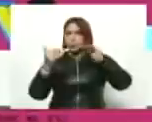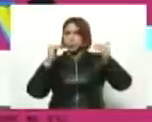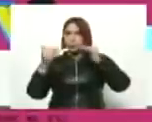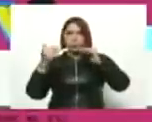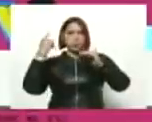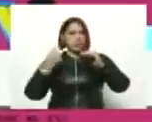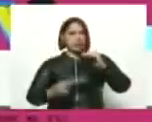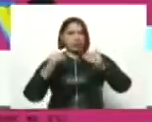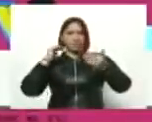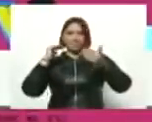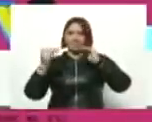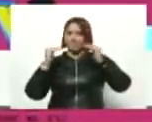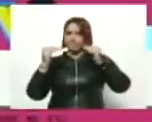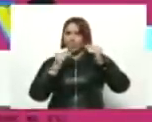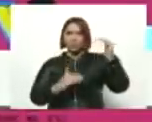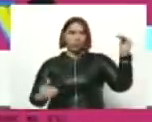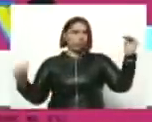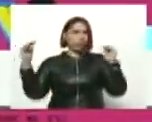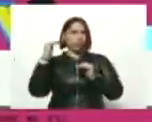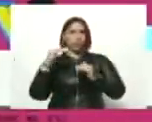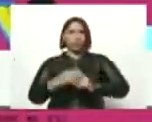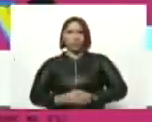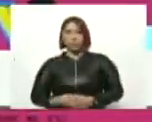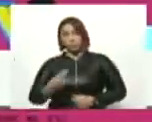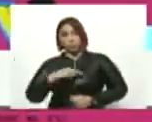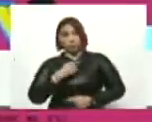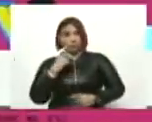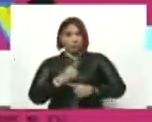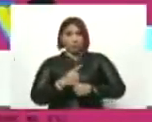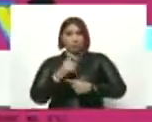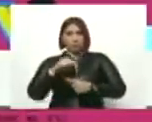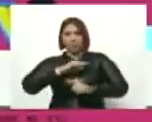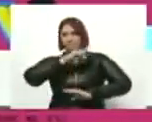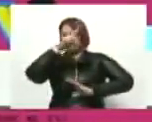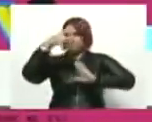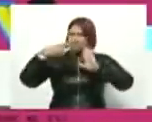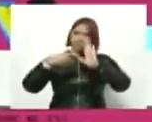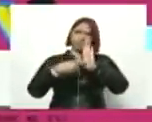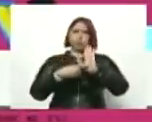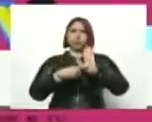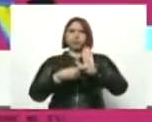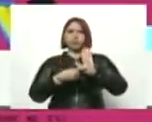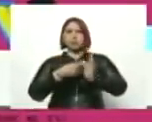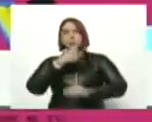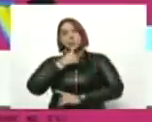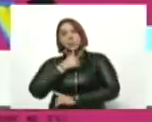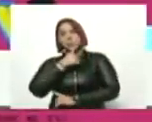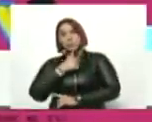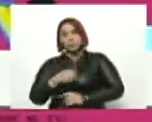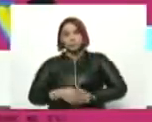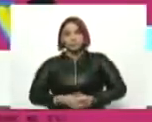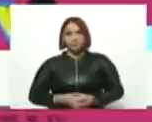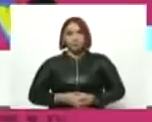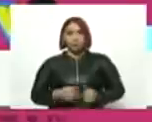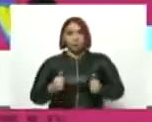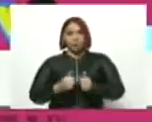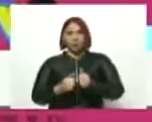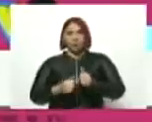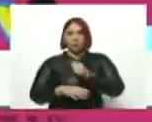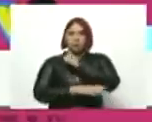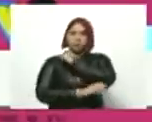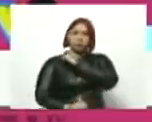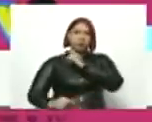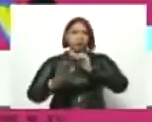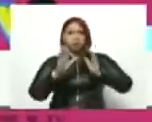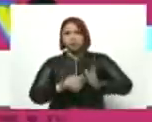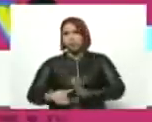ética, moral. Debemos ser absolutamente intolerantes con la corrupción, con